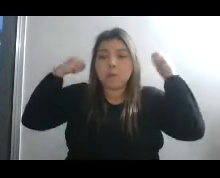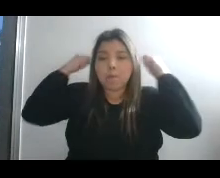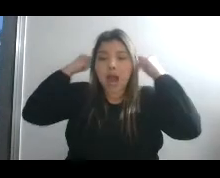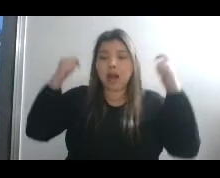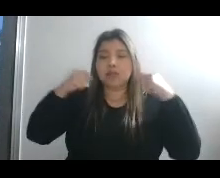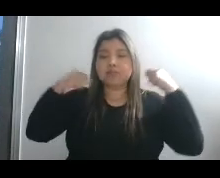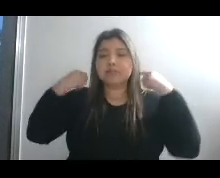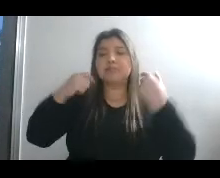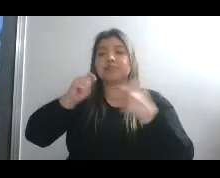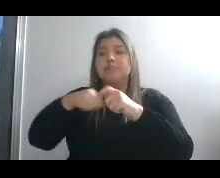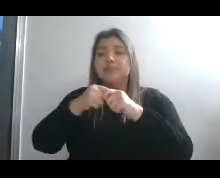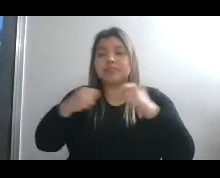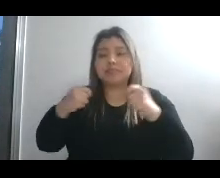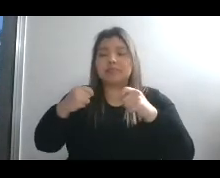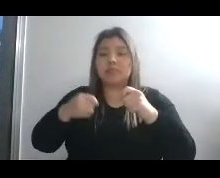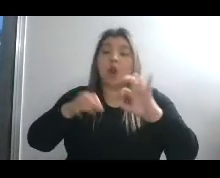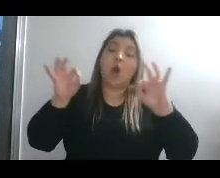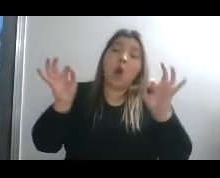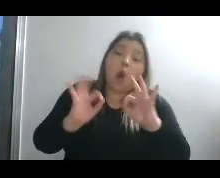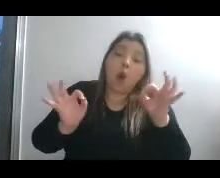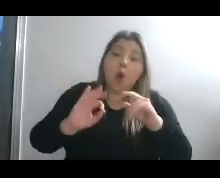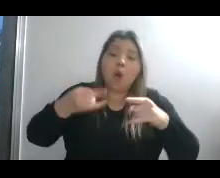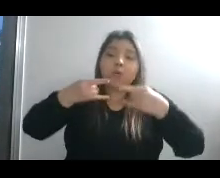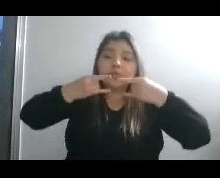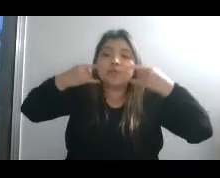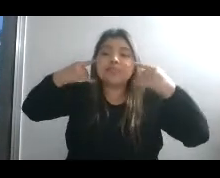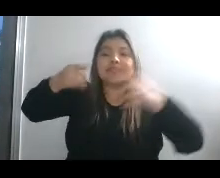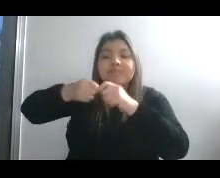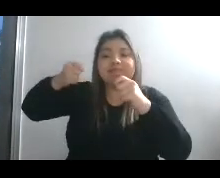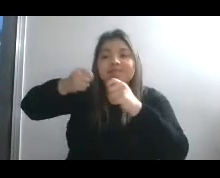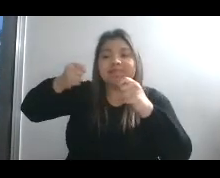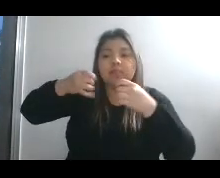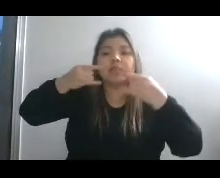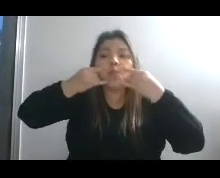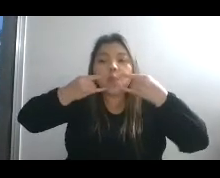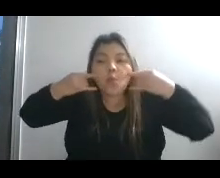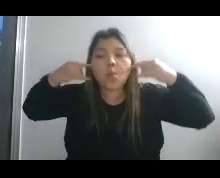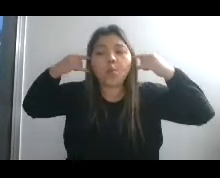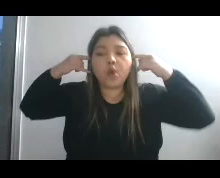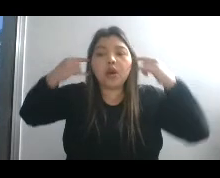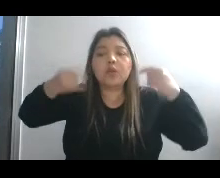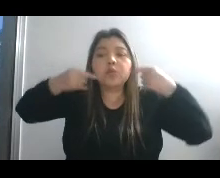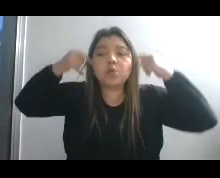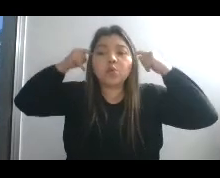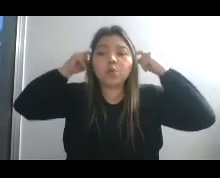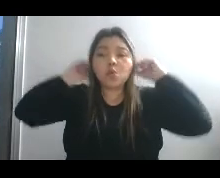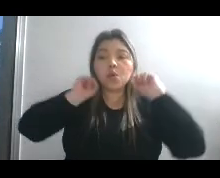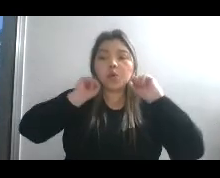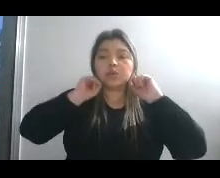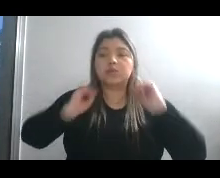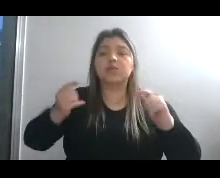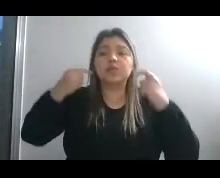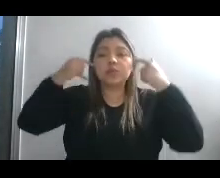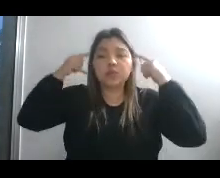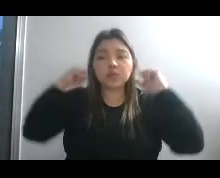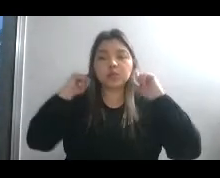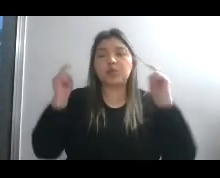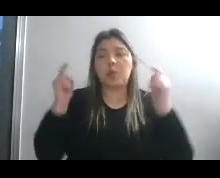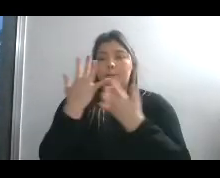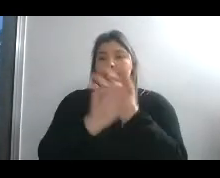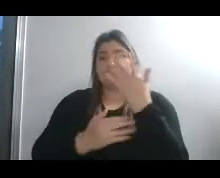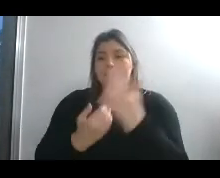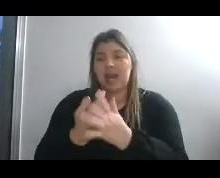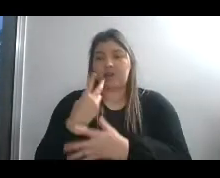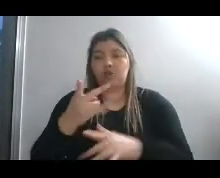cuello, garantizando el sello de seguridad. Si es de resortes, entonces utilizarla, agarrarla con las dos manos